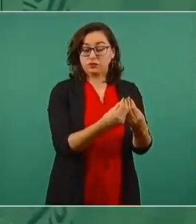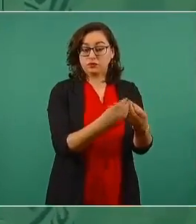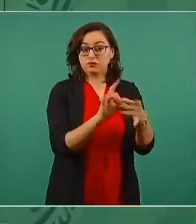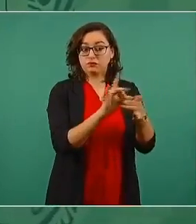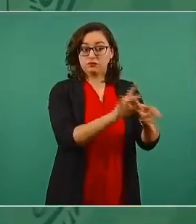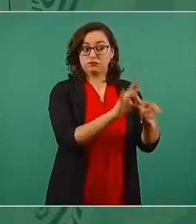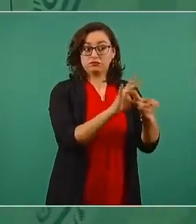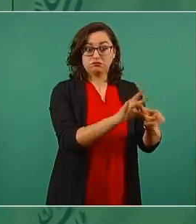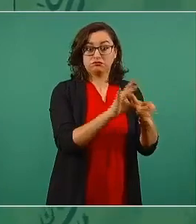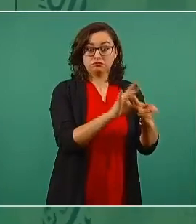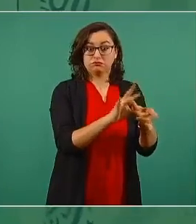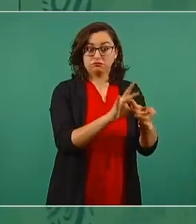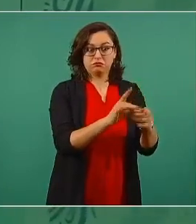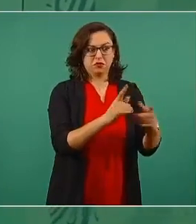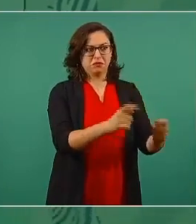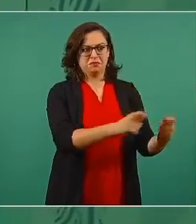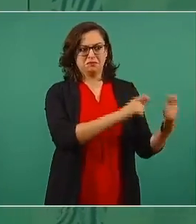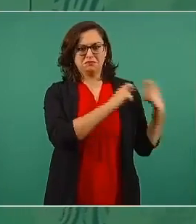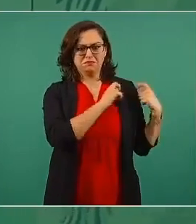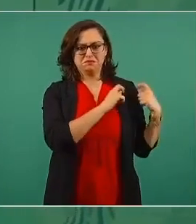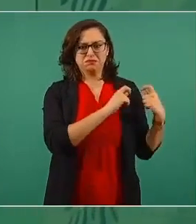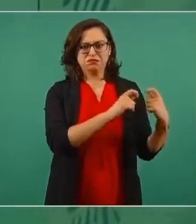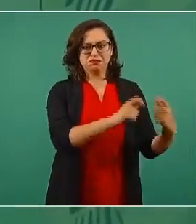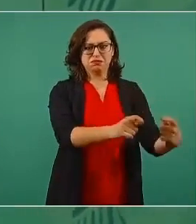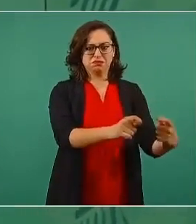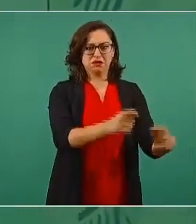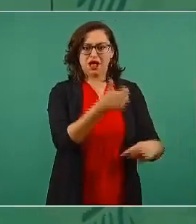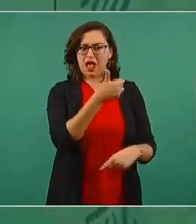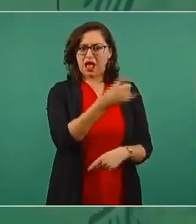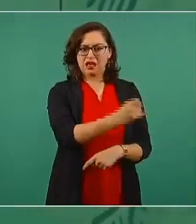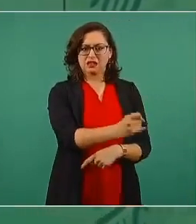de mucha tradición en México,